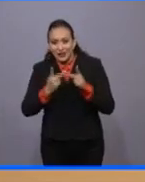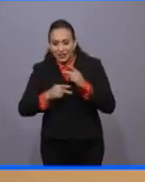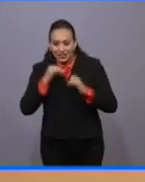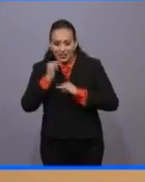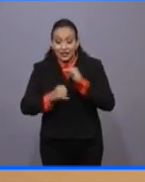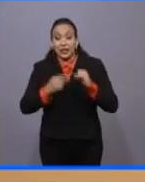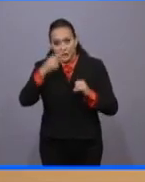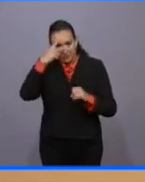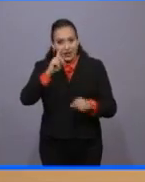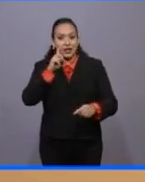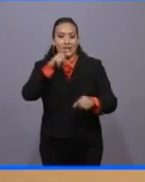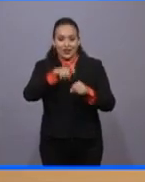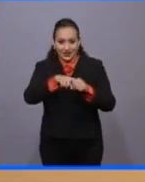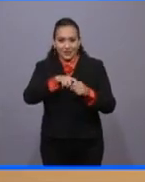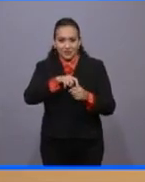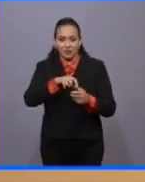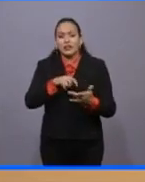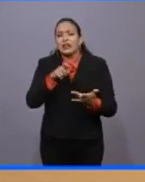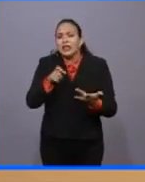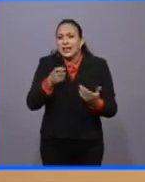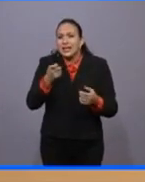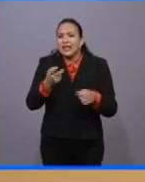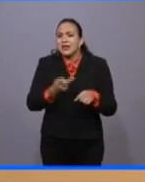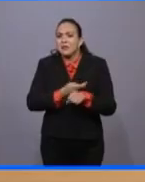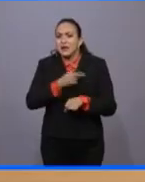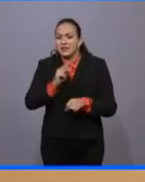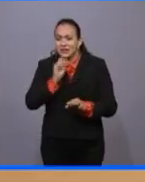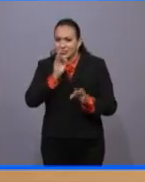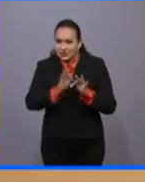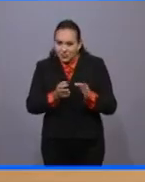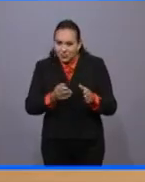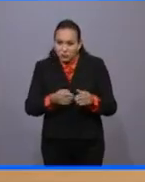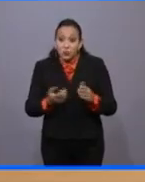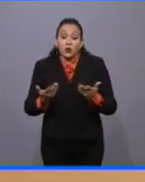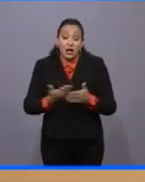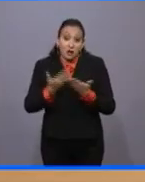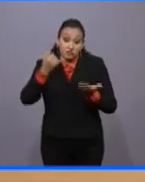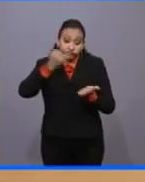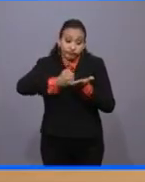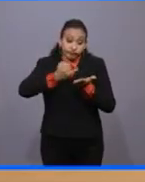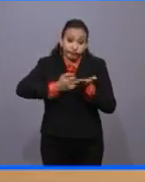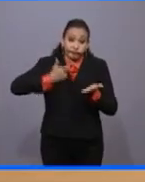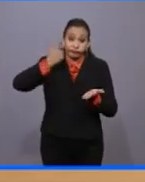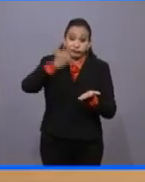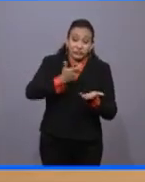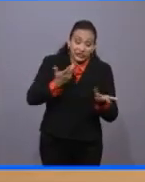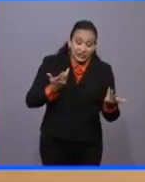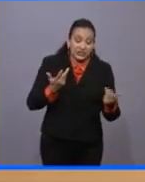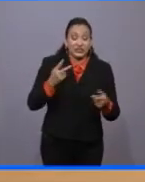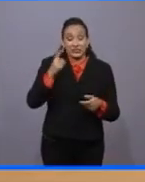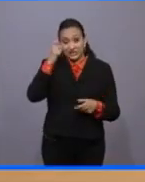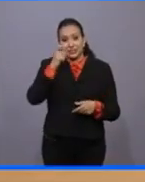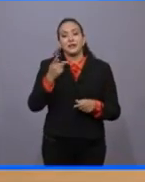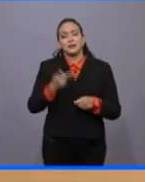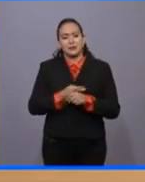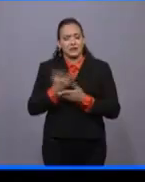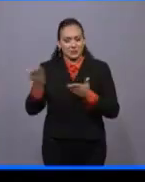México forma parte y cómo resultan afectados con la imposición de aranceles. Óscar González nos